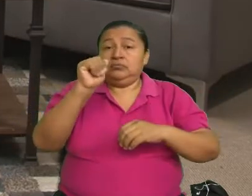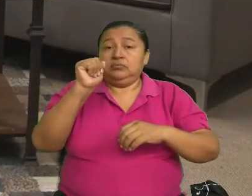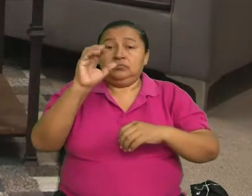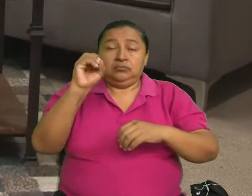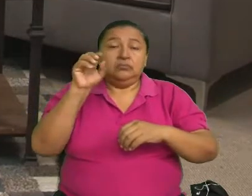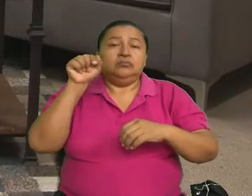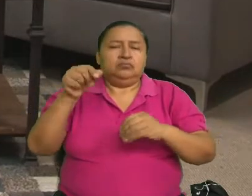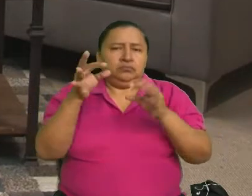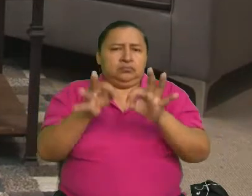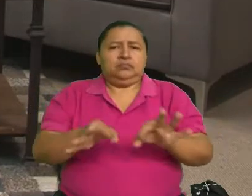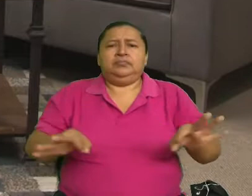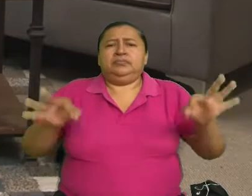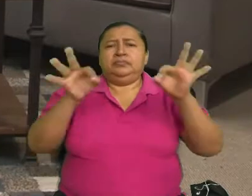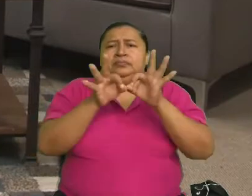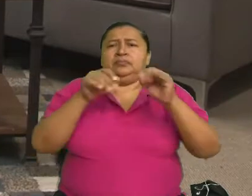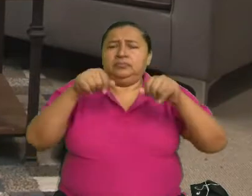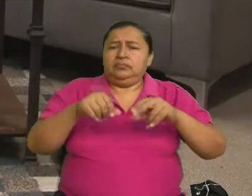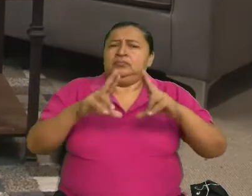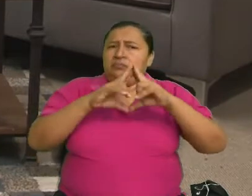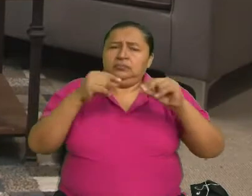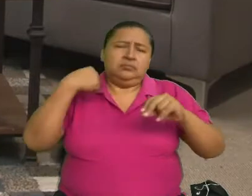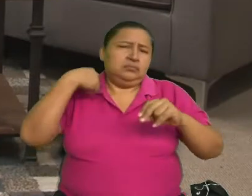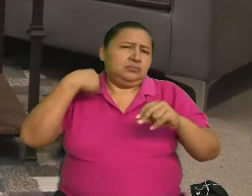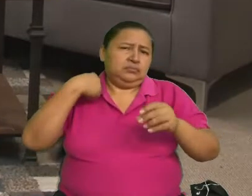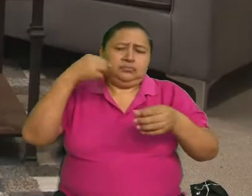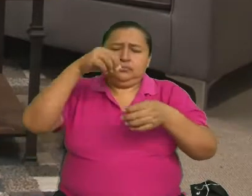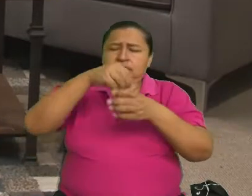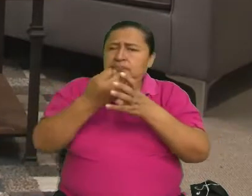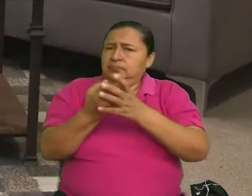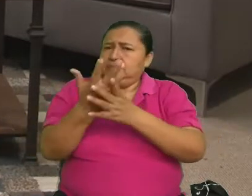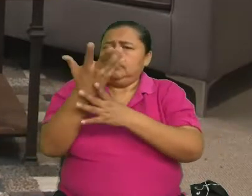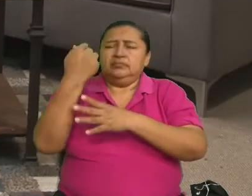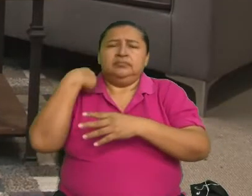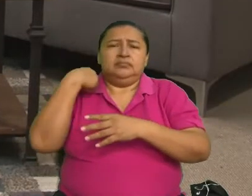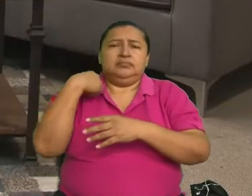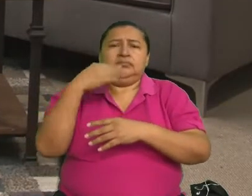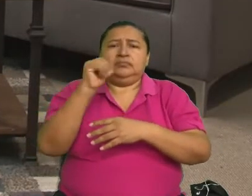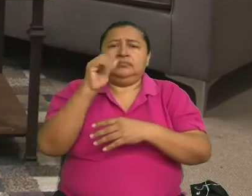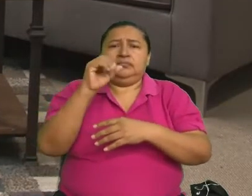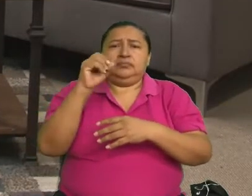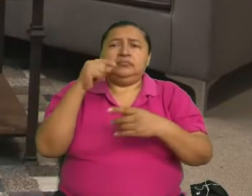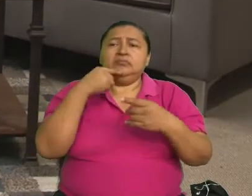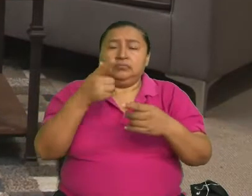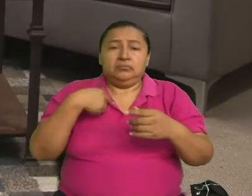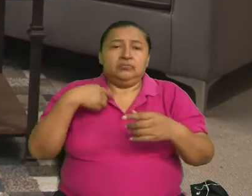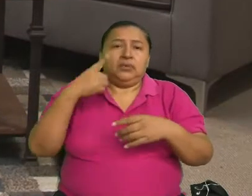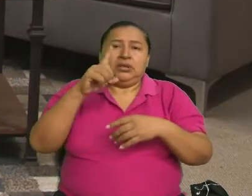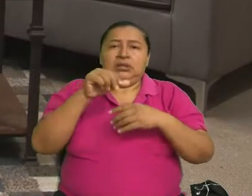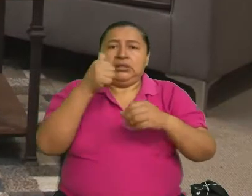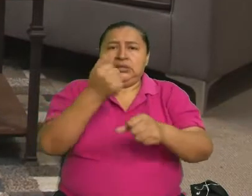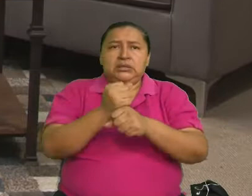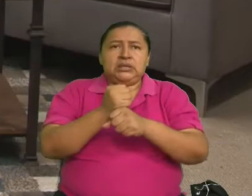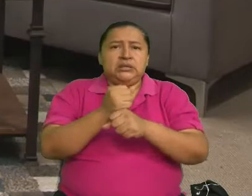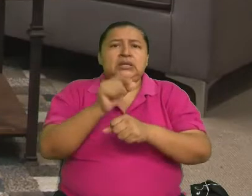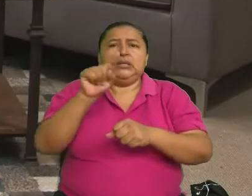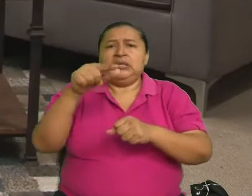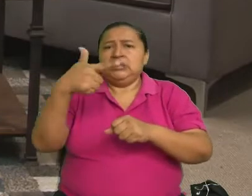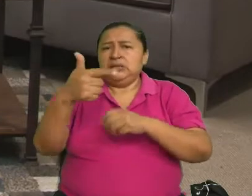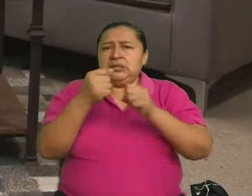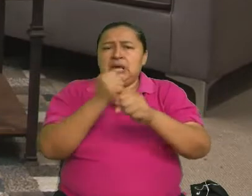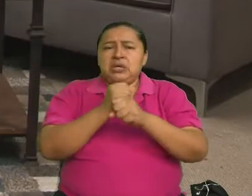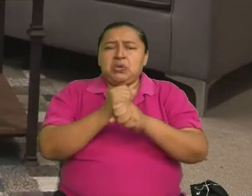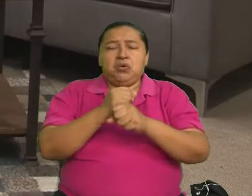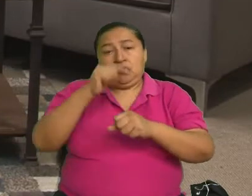cacao aquí en Nicaragua se ha cultivado, se ha conocido. Y como dice usted, en los 16 años, 17 años de gobierno neoliberal, aquí no